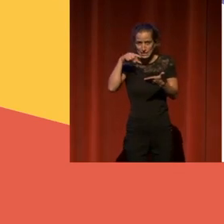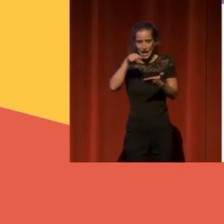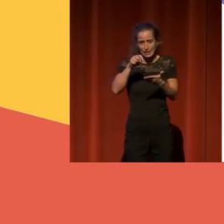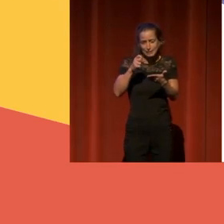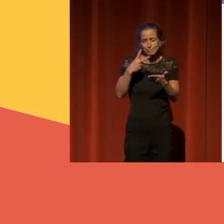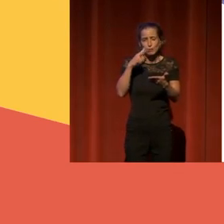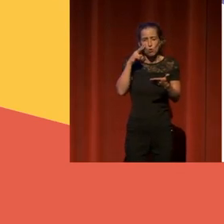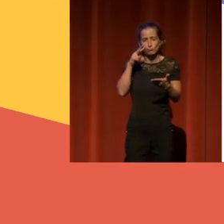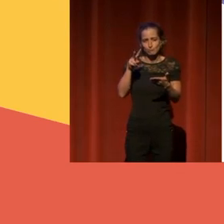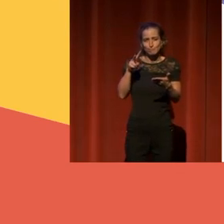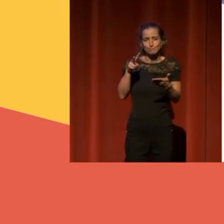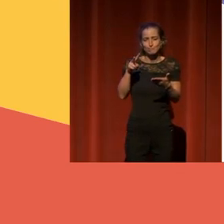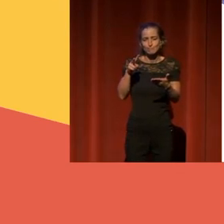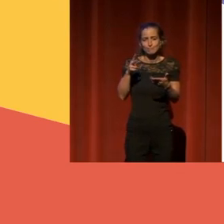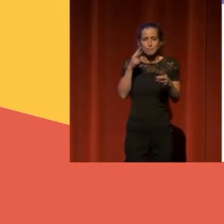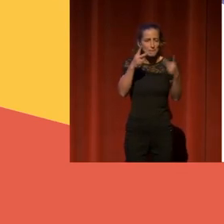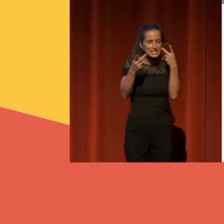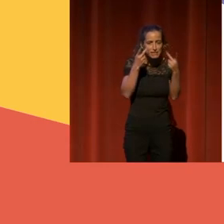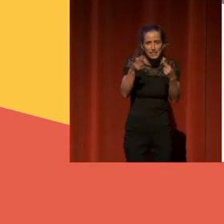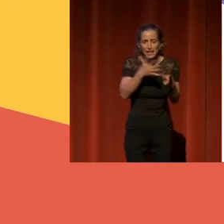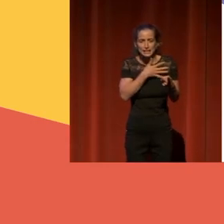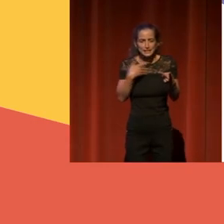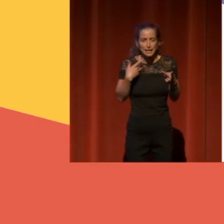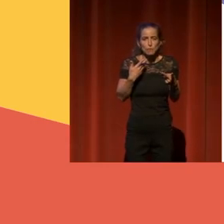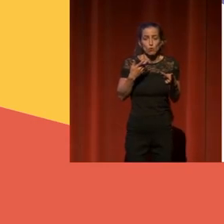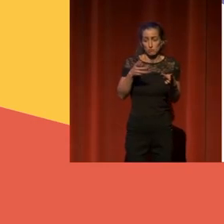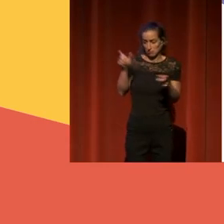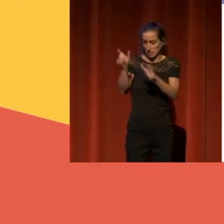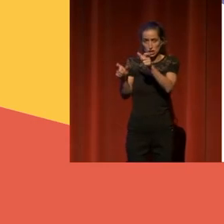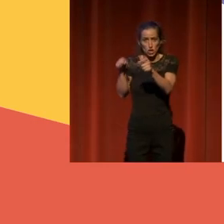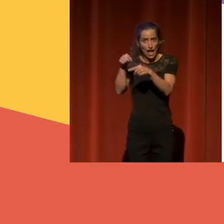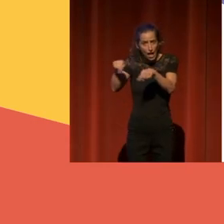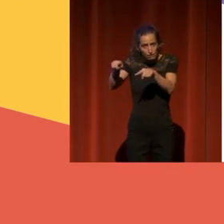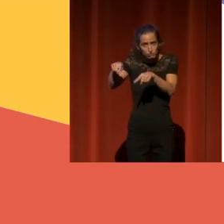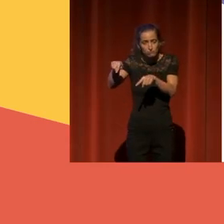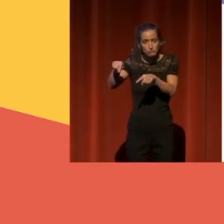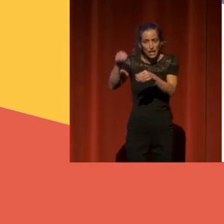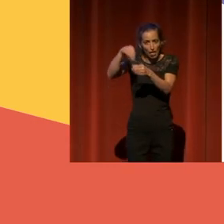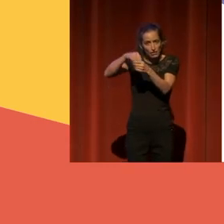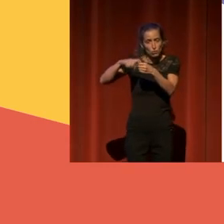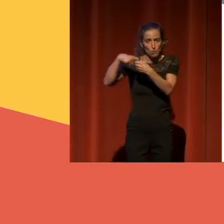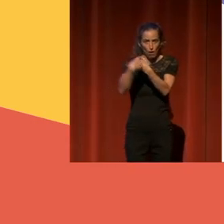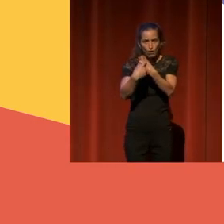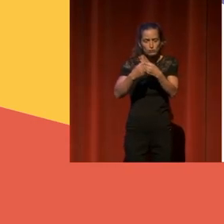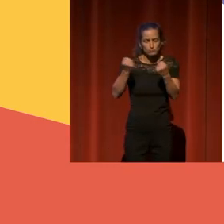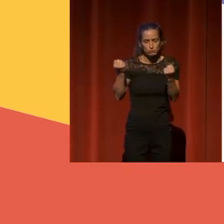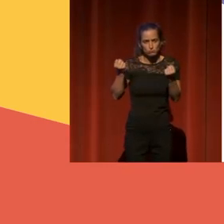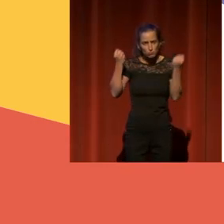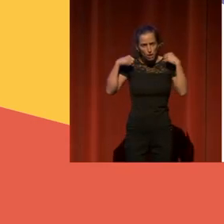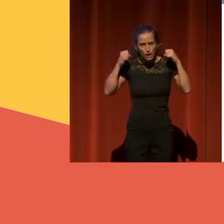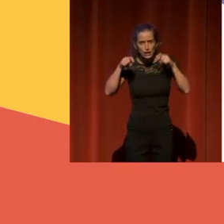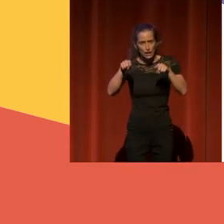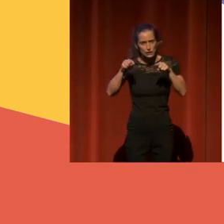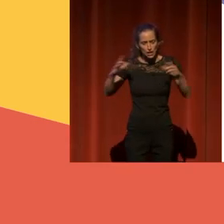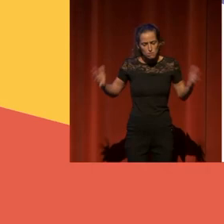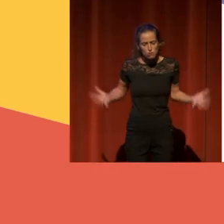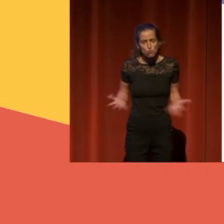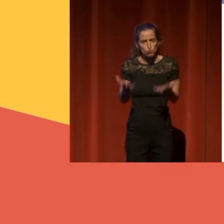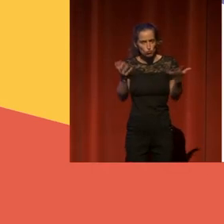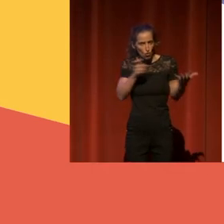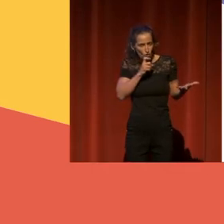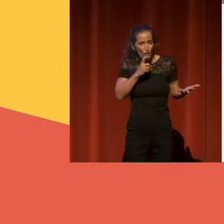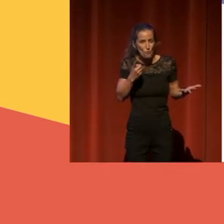personas que participaban en el impulso y en el lanzamiento de estas prácticas, que ahora ya,